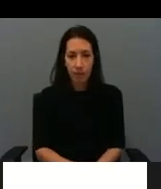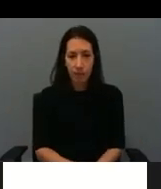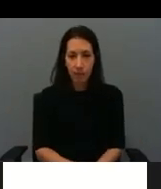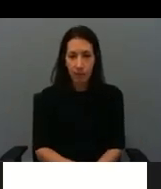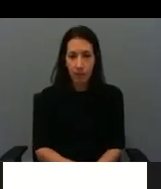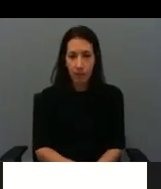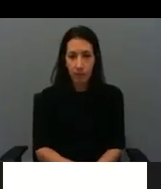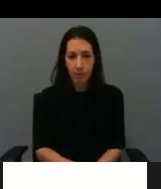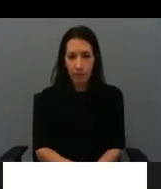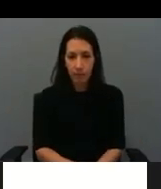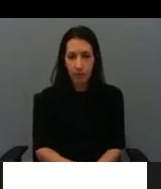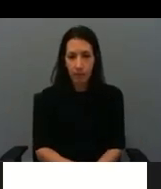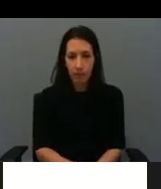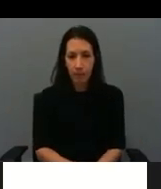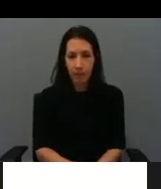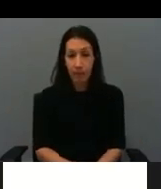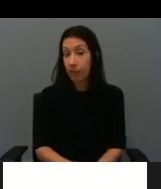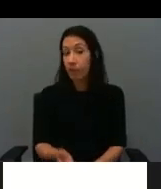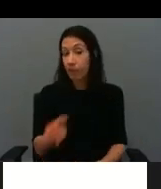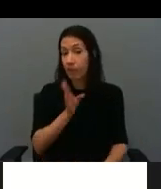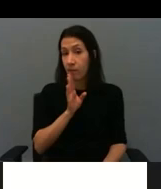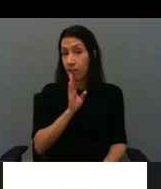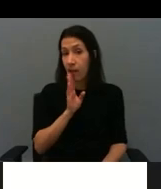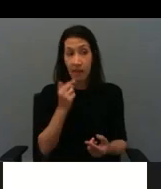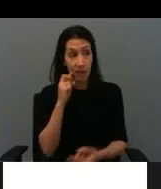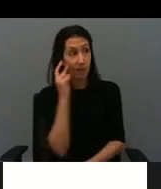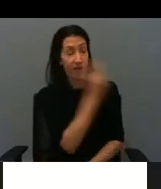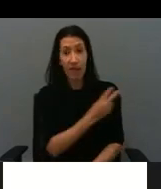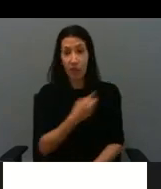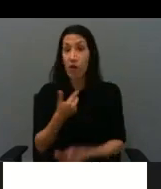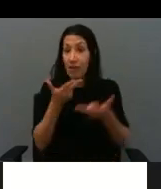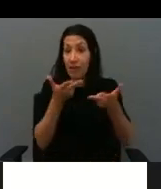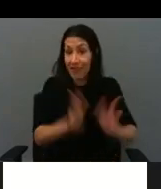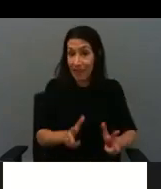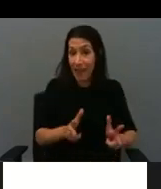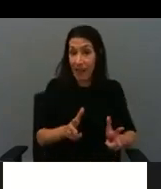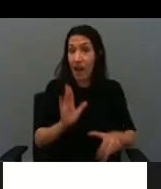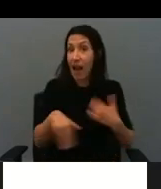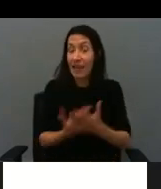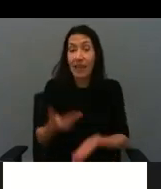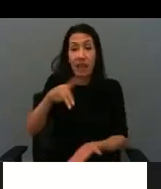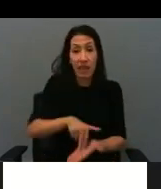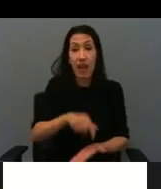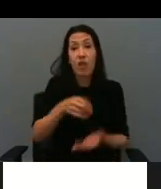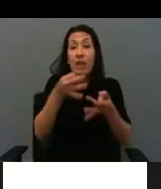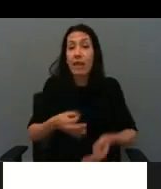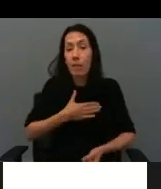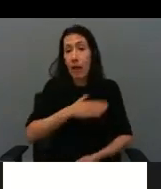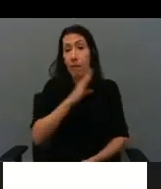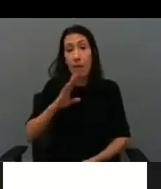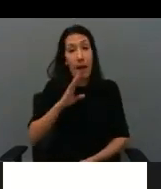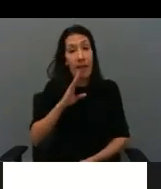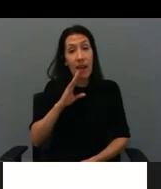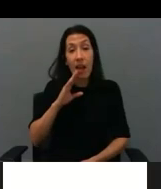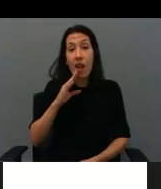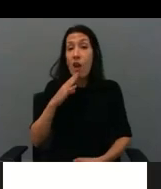quiere estar es con mi madre, que es la que está con ella 24/7. Ella es la gran influencia de